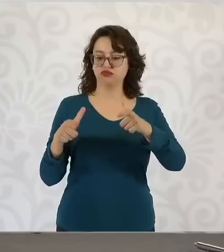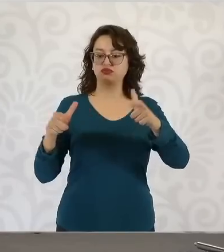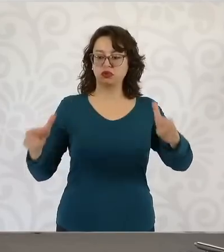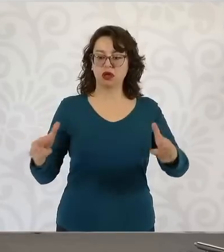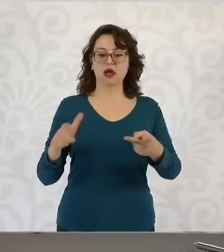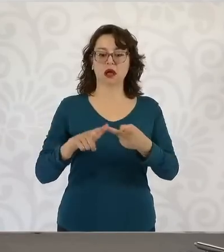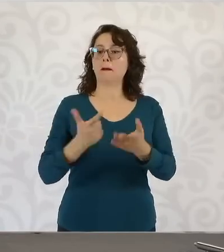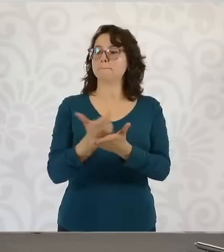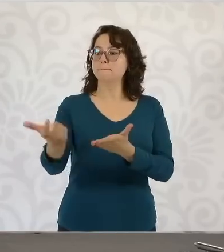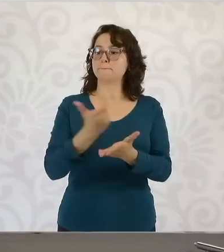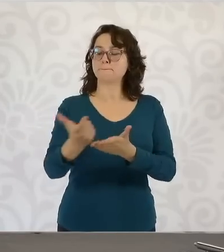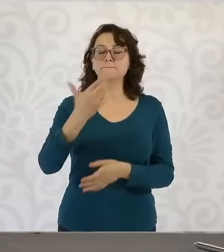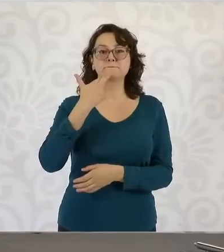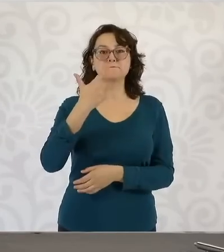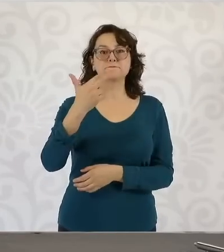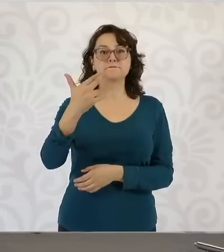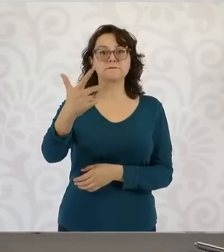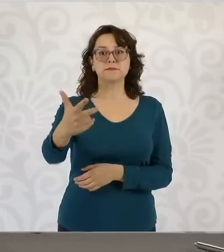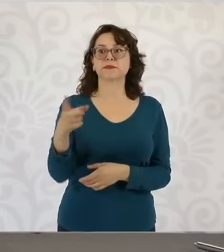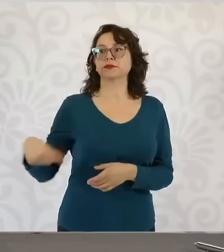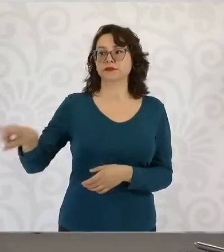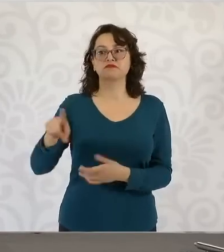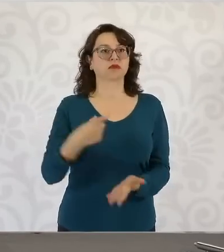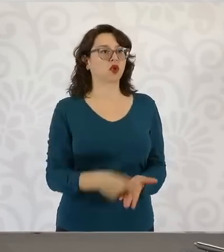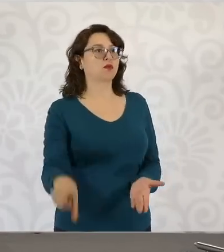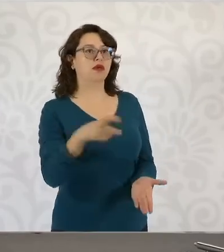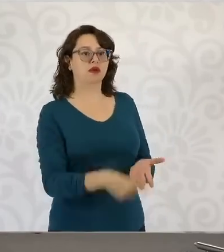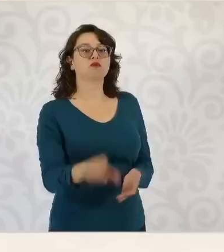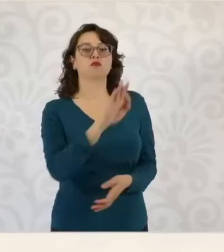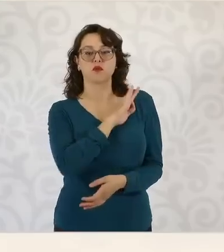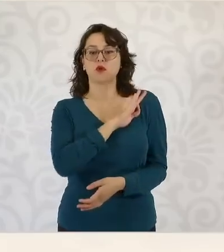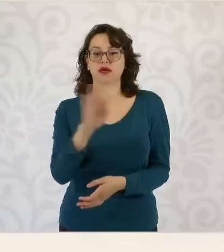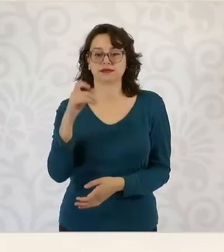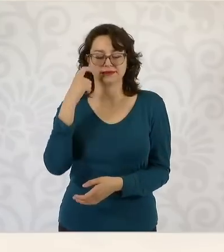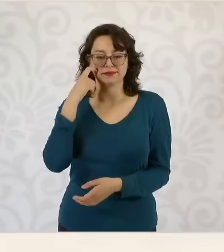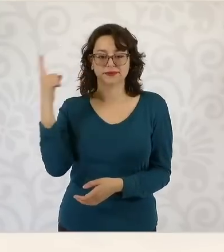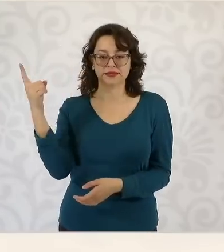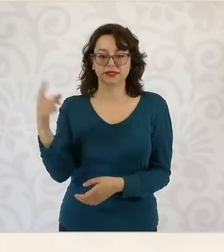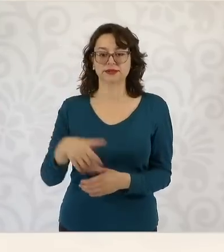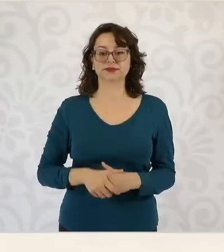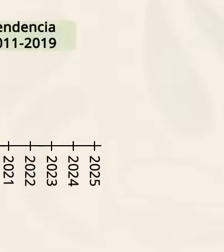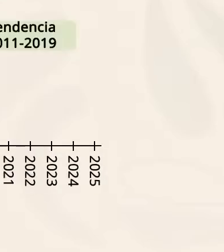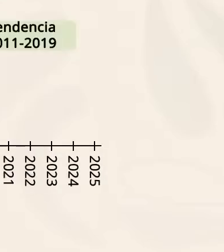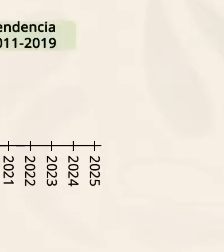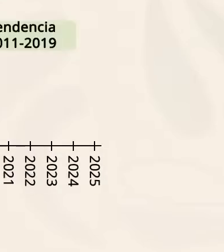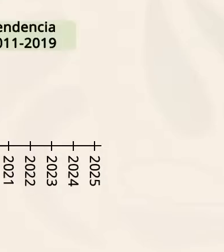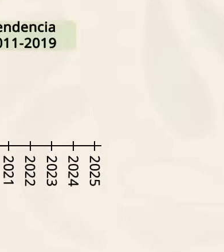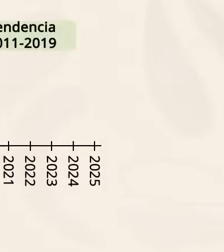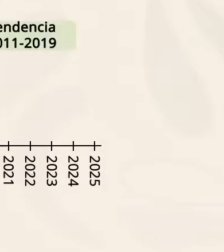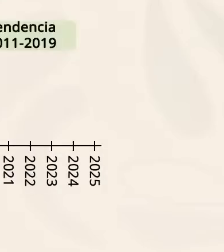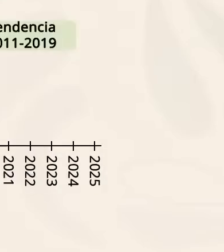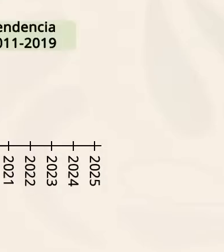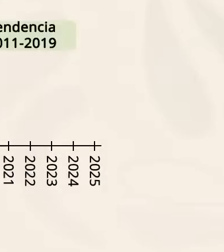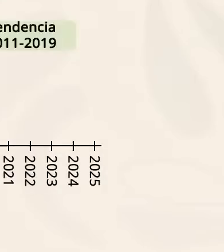está mejor pagado, ¿no? Tenemos aquí la masa salarial reportada por el Instituto Mexicano del